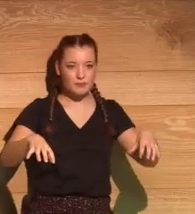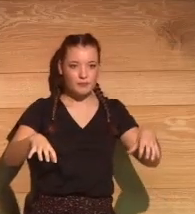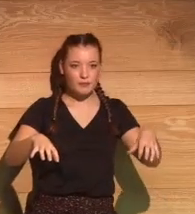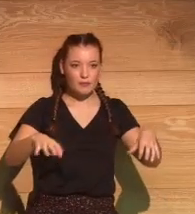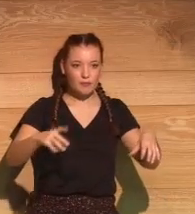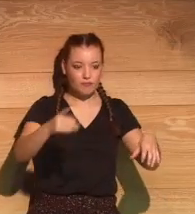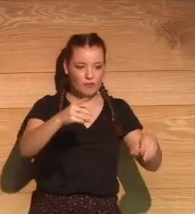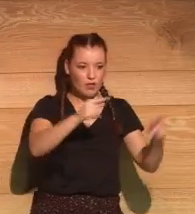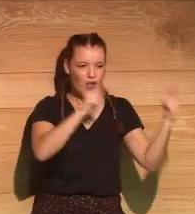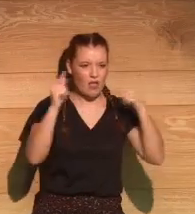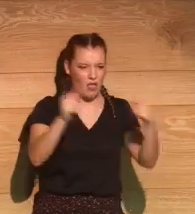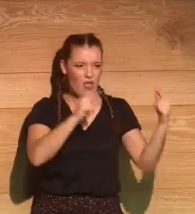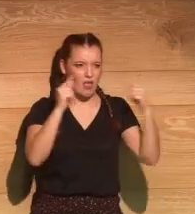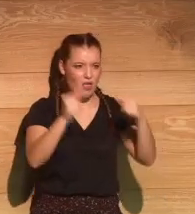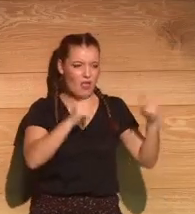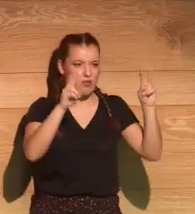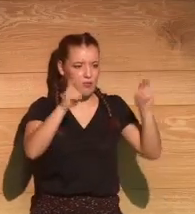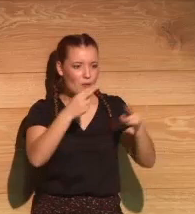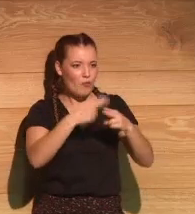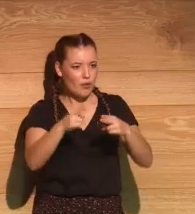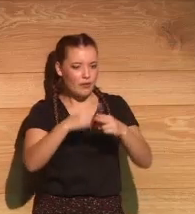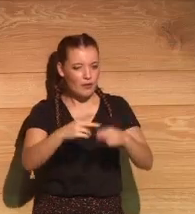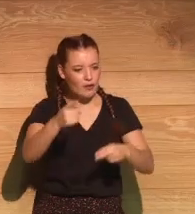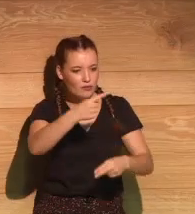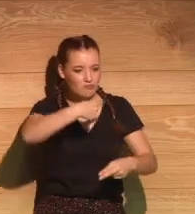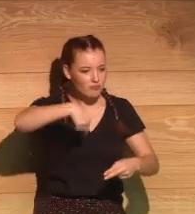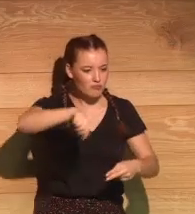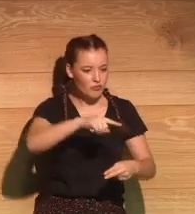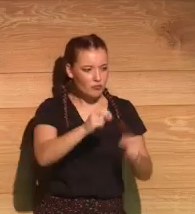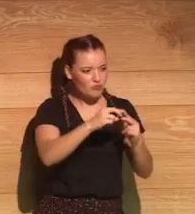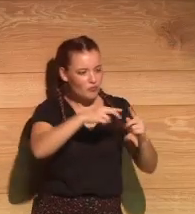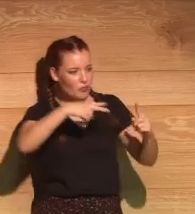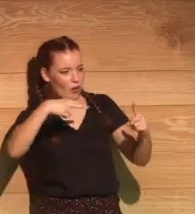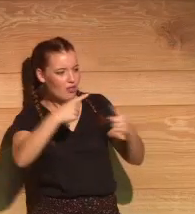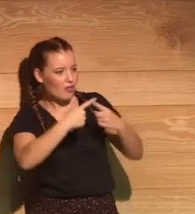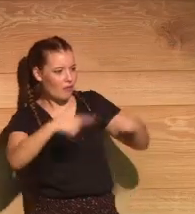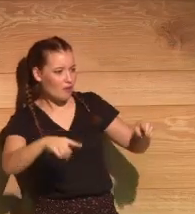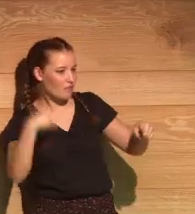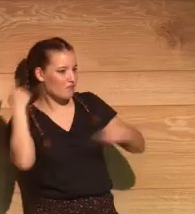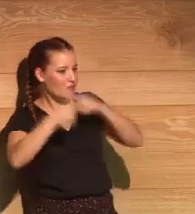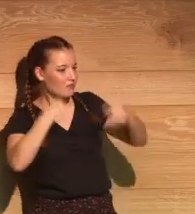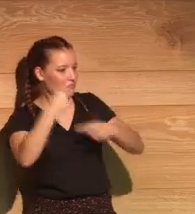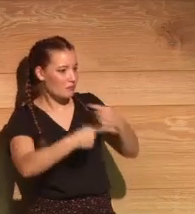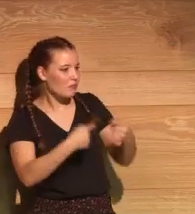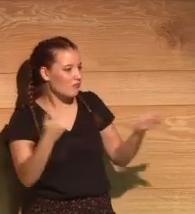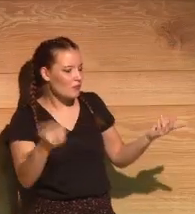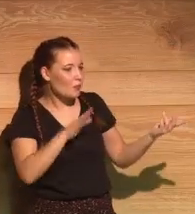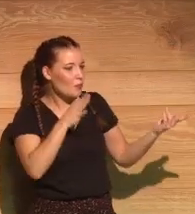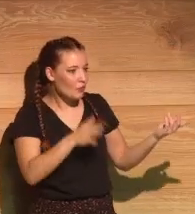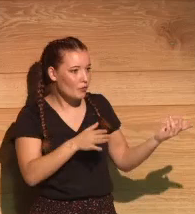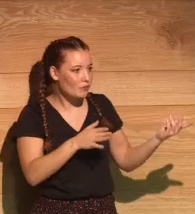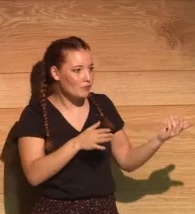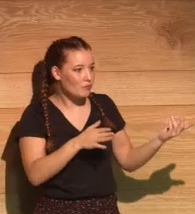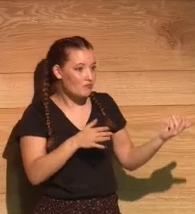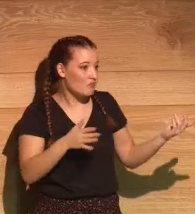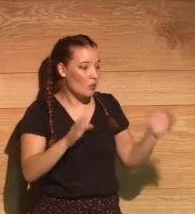que discutir de política lo tenemos que hacer desde una diferencia generacional, en vez de, como ya digo, como a lo